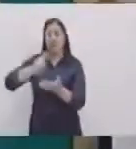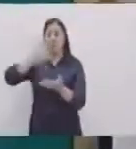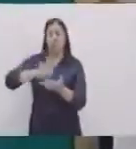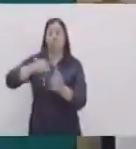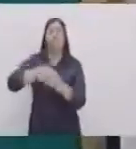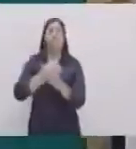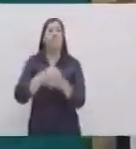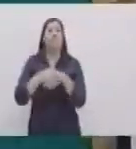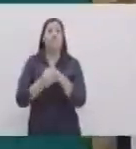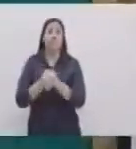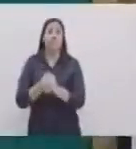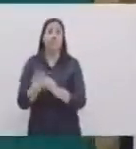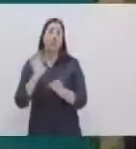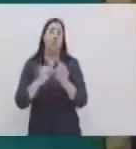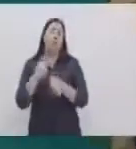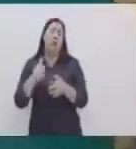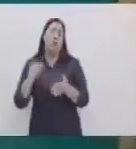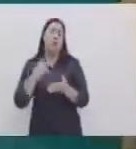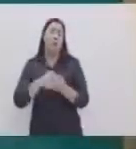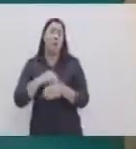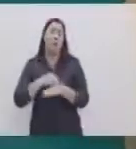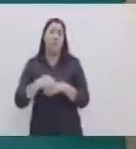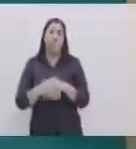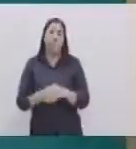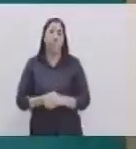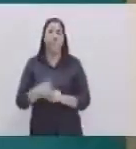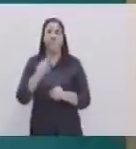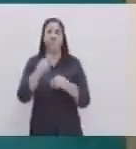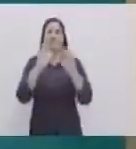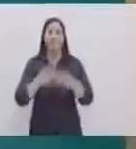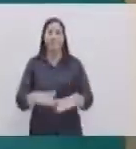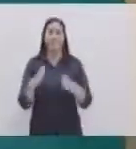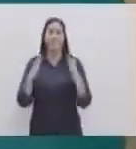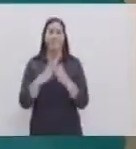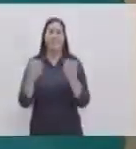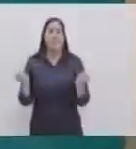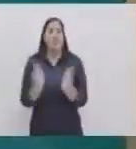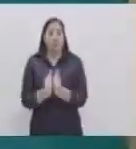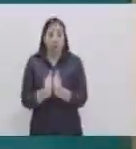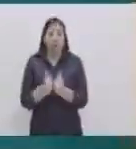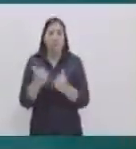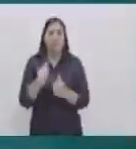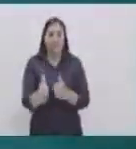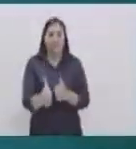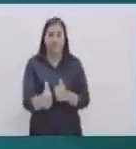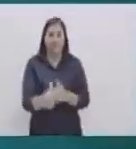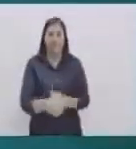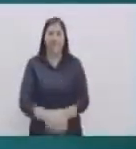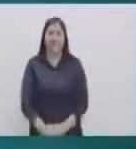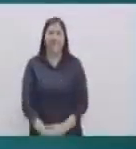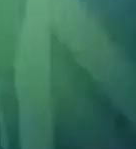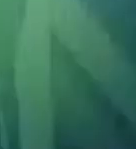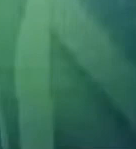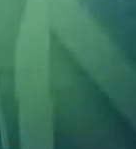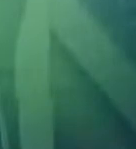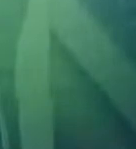gel o con agua y jabón. Quédate en casa, juntos saldremos adelante.